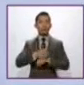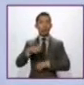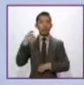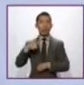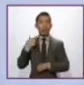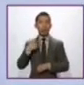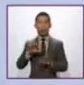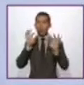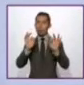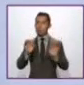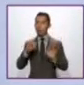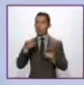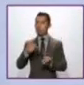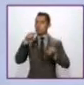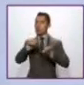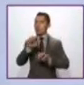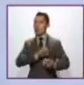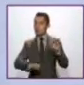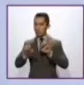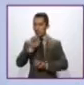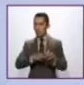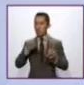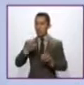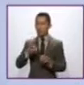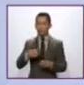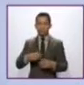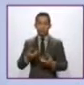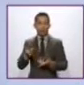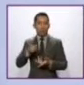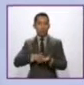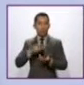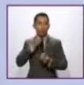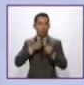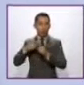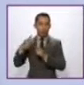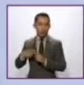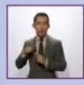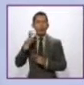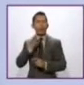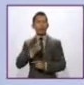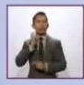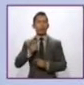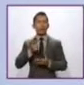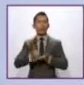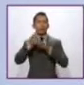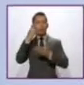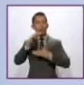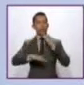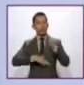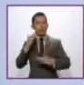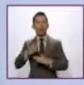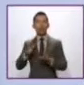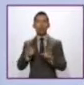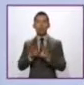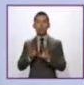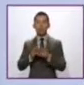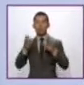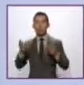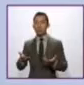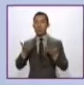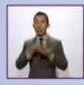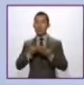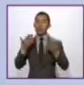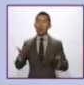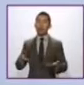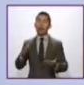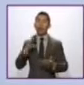perfectamente empresarial en el que de eso es lo de lo que ha vivido. Eso es lo que nos ha hecho crecer. Crecer de la manera en que nos pone